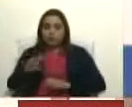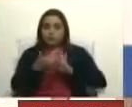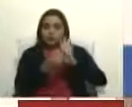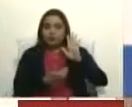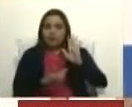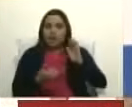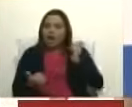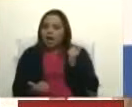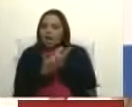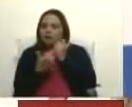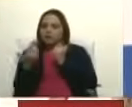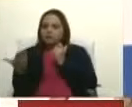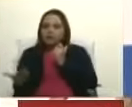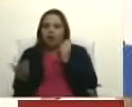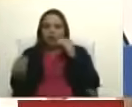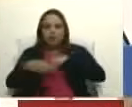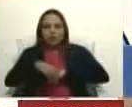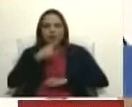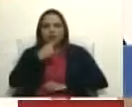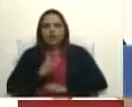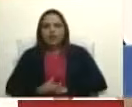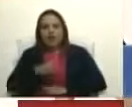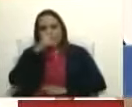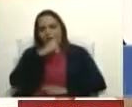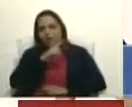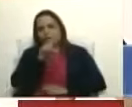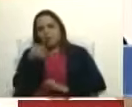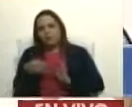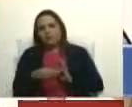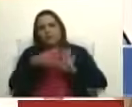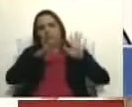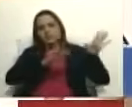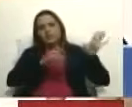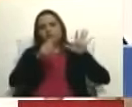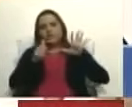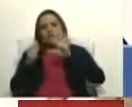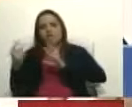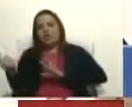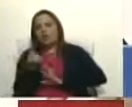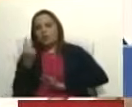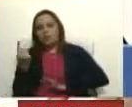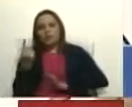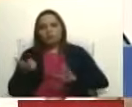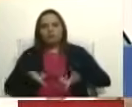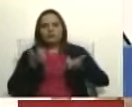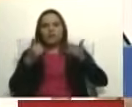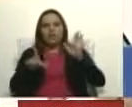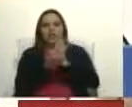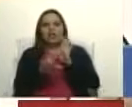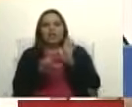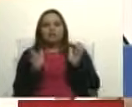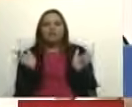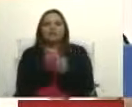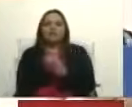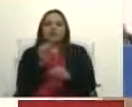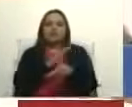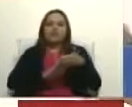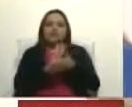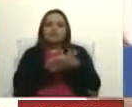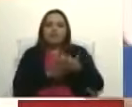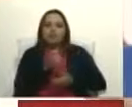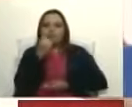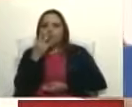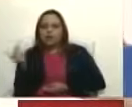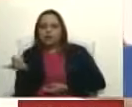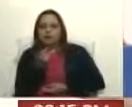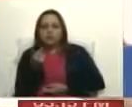¿Apoya usted el acuerdo de Ginebra de 1966 como el único instrumento jurídico válido para alcanzar una solución práctica y satisfactoria